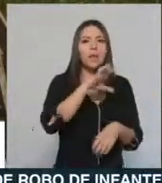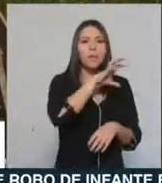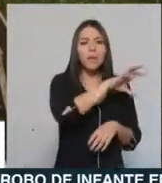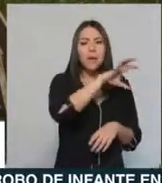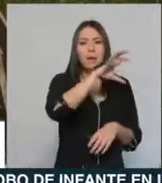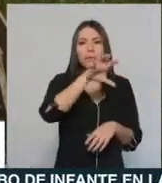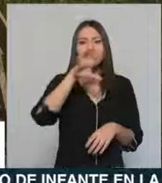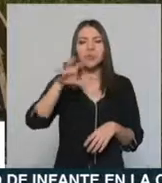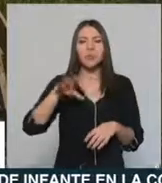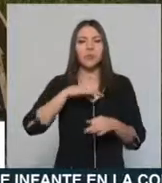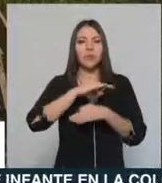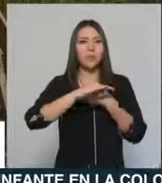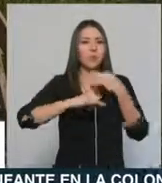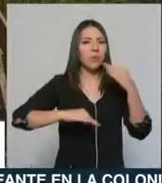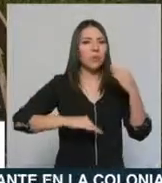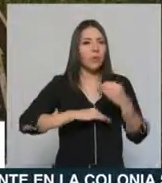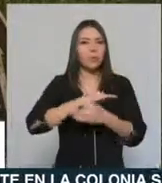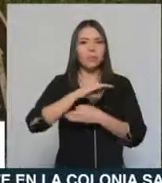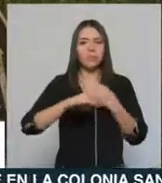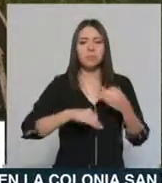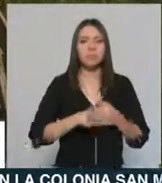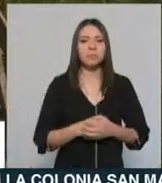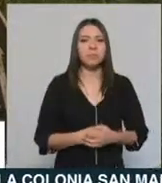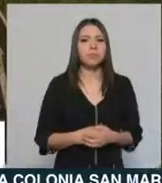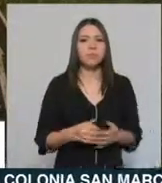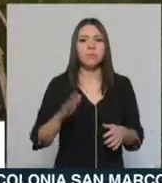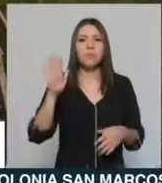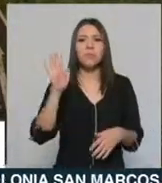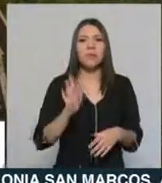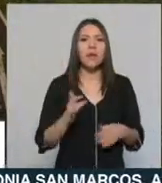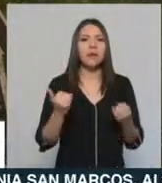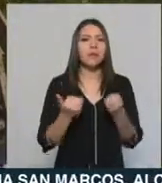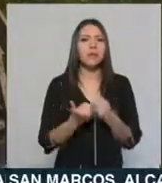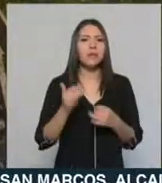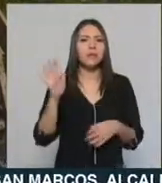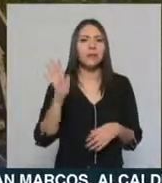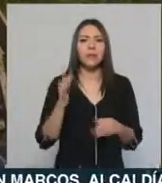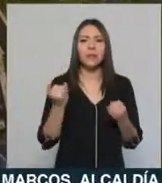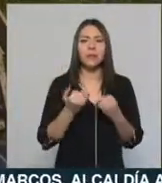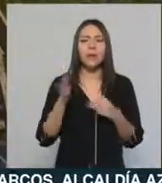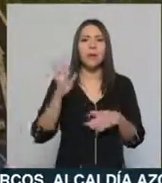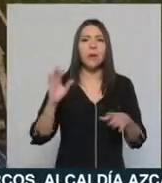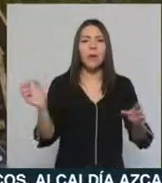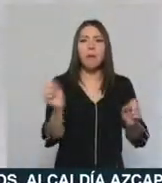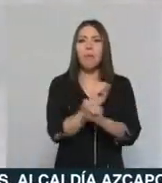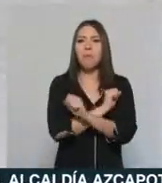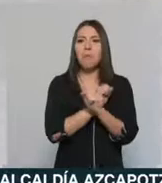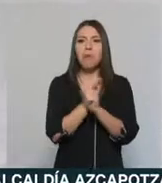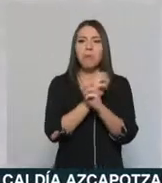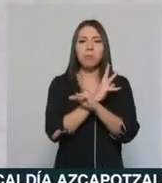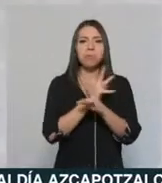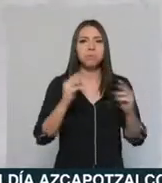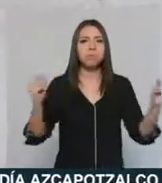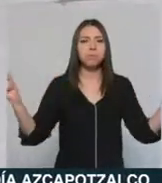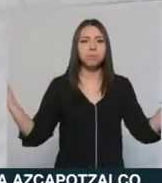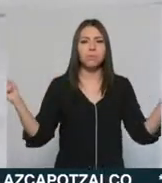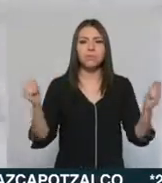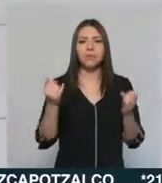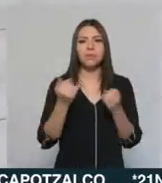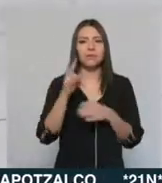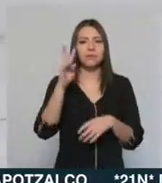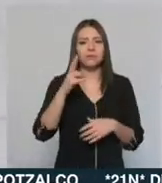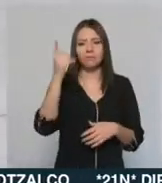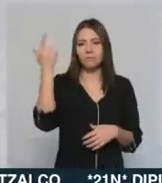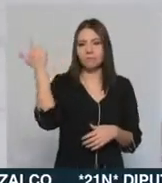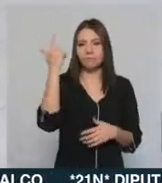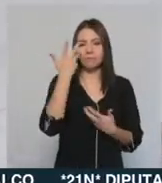tenía. Hagan de cuenta que pasó una bomba. Fue espantoso. Esto fue lo que Aurora